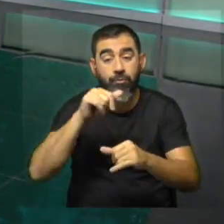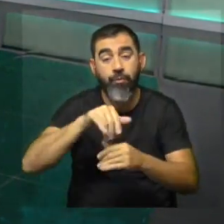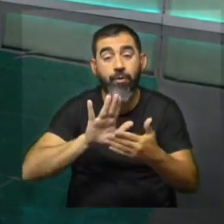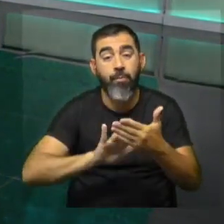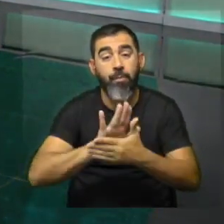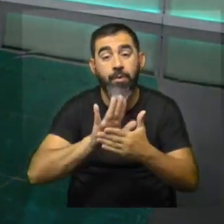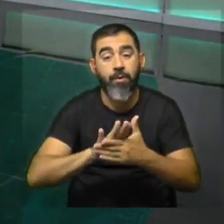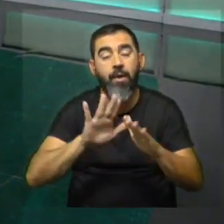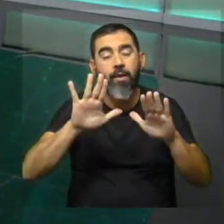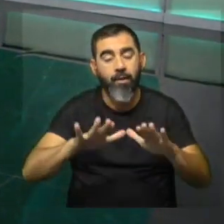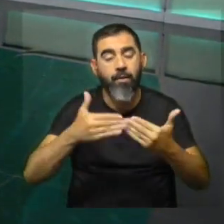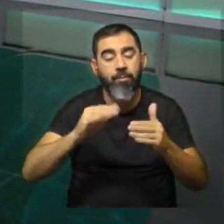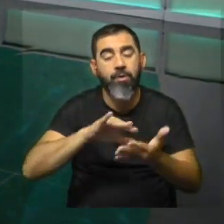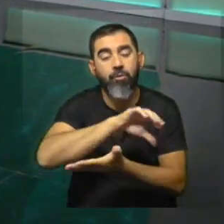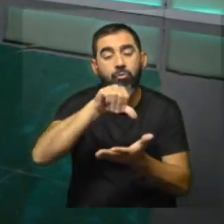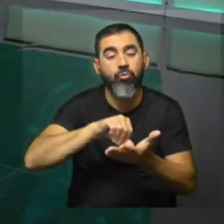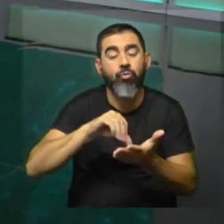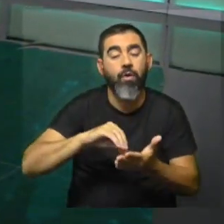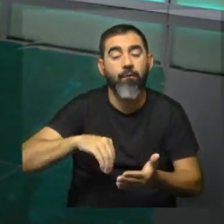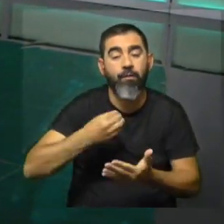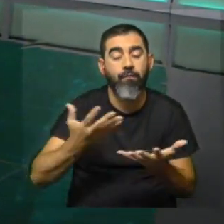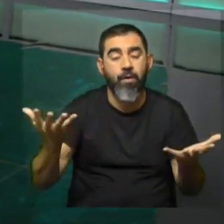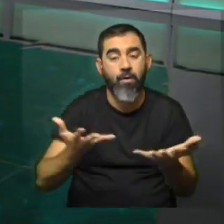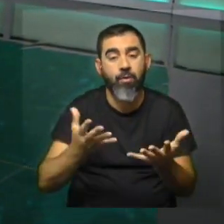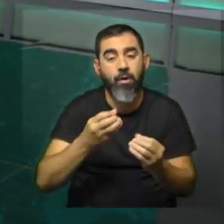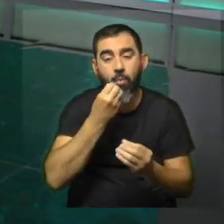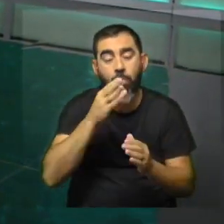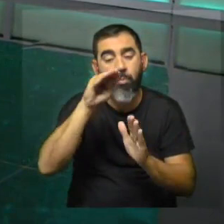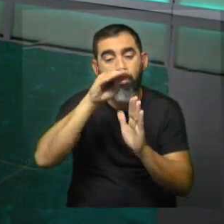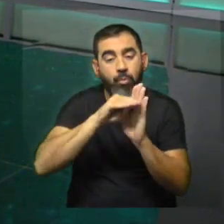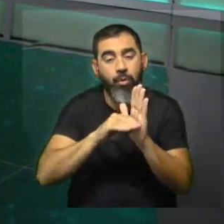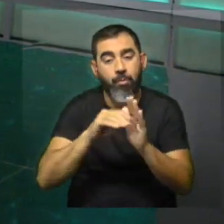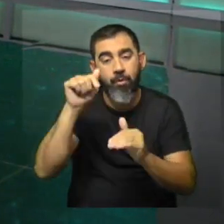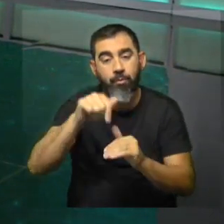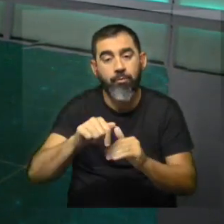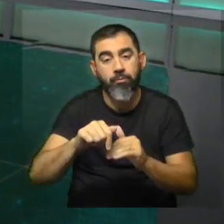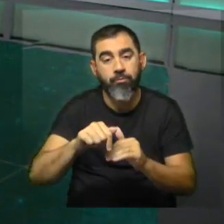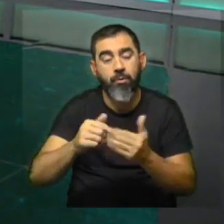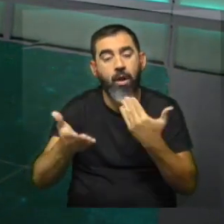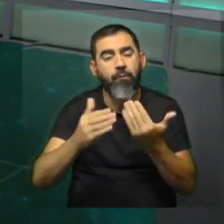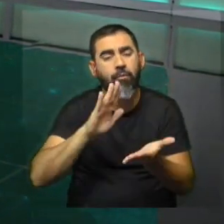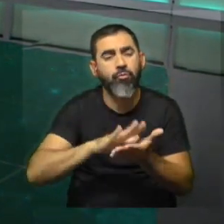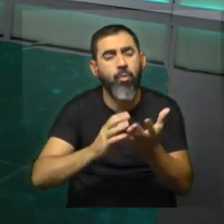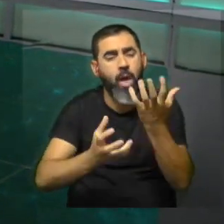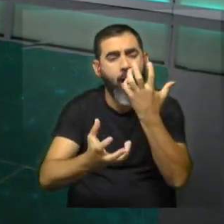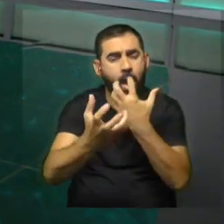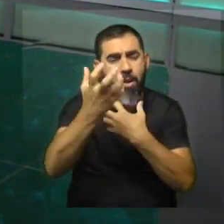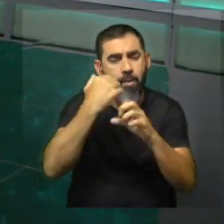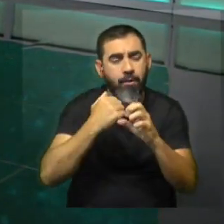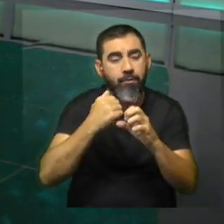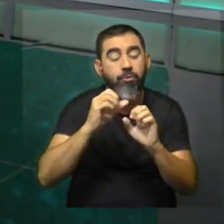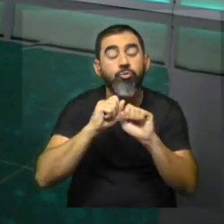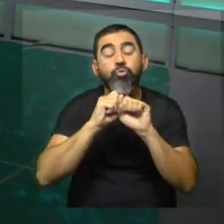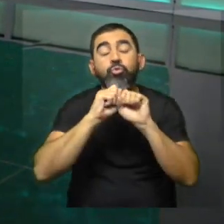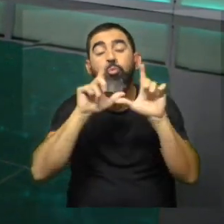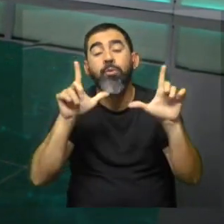MD Noticias, pero quédese en la pantalla TV Ciudad, porque hay gran programa, gran de Ciudad Viva. Ah, ¿se va a hablar de animalitos hoy también? Una sorpresa,